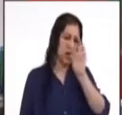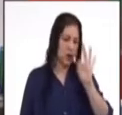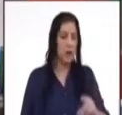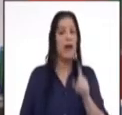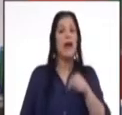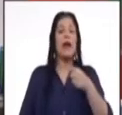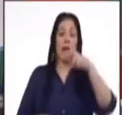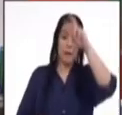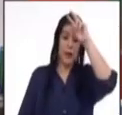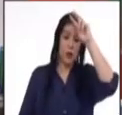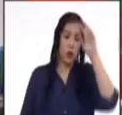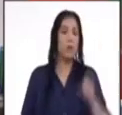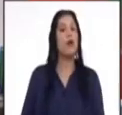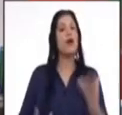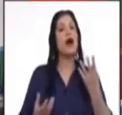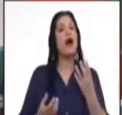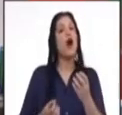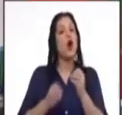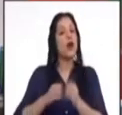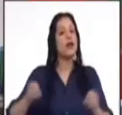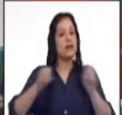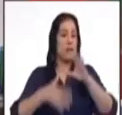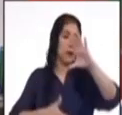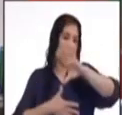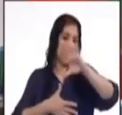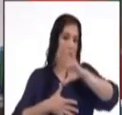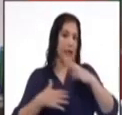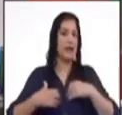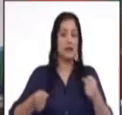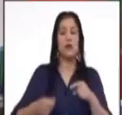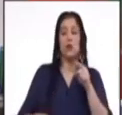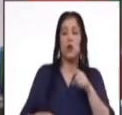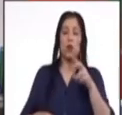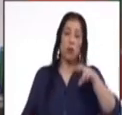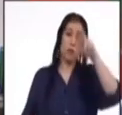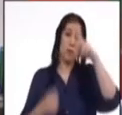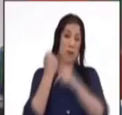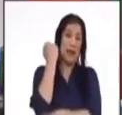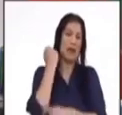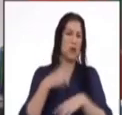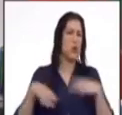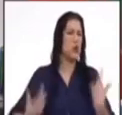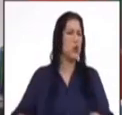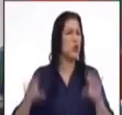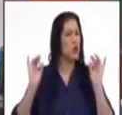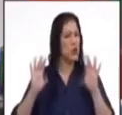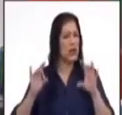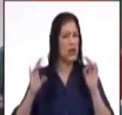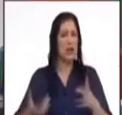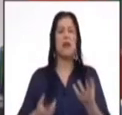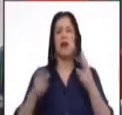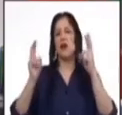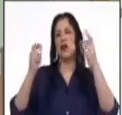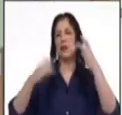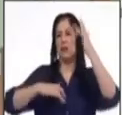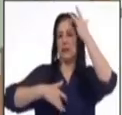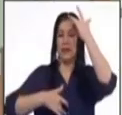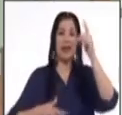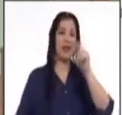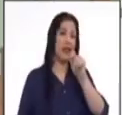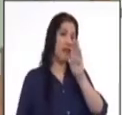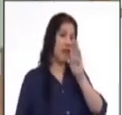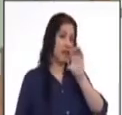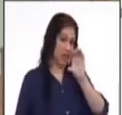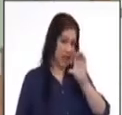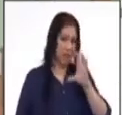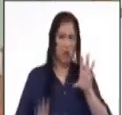fue declarado por la Organización Panamericana de la Salud como un país en situación de extrema severidad respecto a la tuberculosis. Y a todo